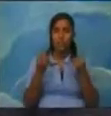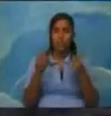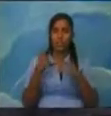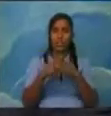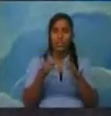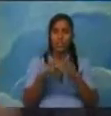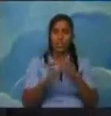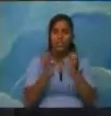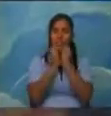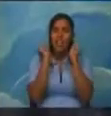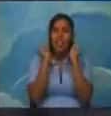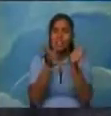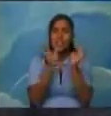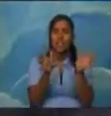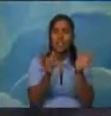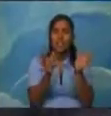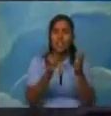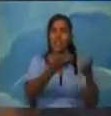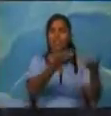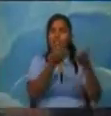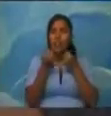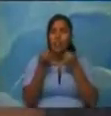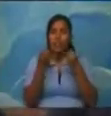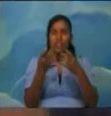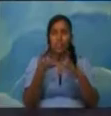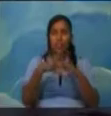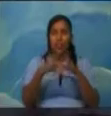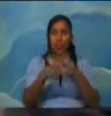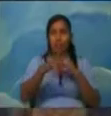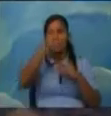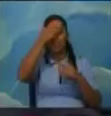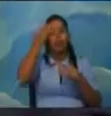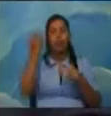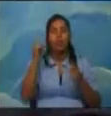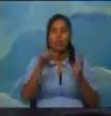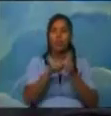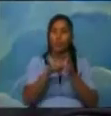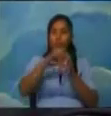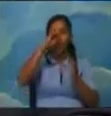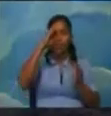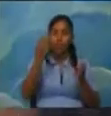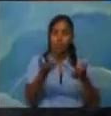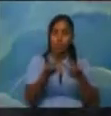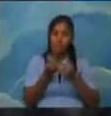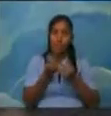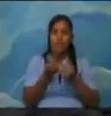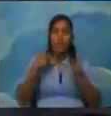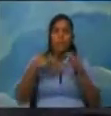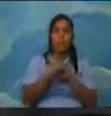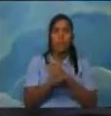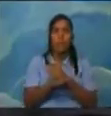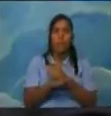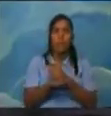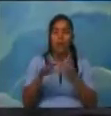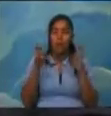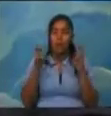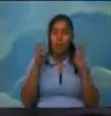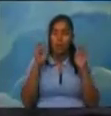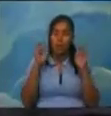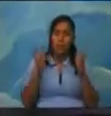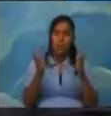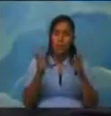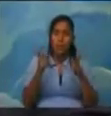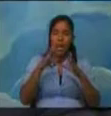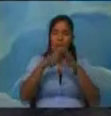de la hechicería, que lo ha sacado de tantas cosas y nos olvidamos de dónde Dios nos sacó. Y vamos a parar nuevamente